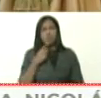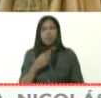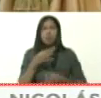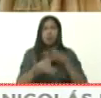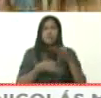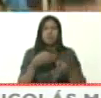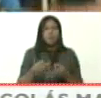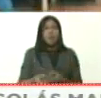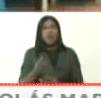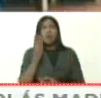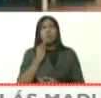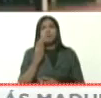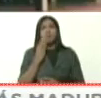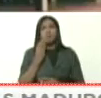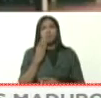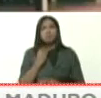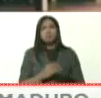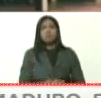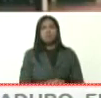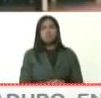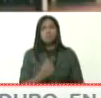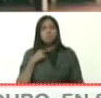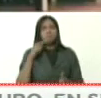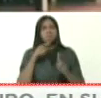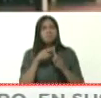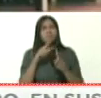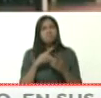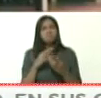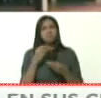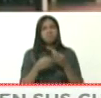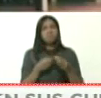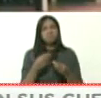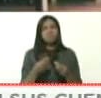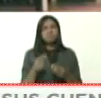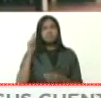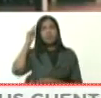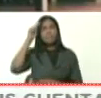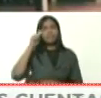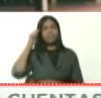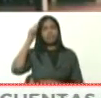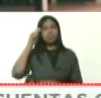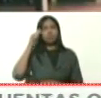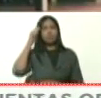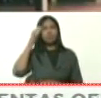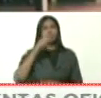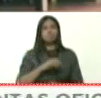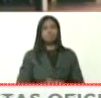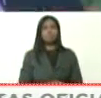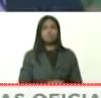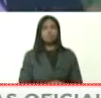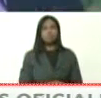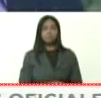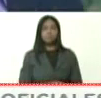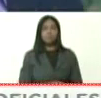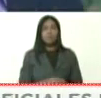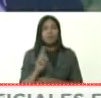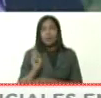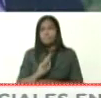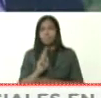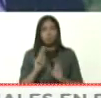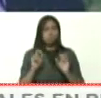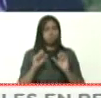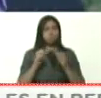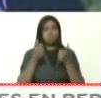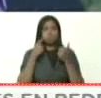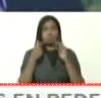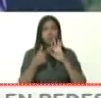la experiencia que obtuviste al hacer este documental que pronto vamos a